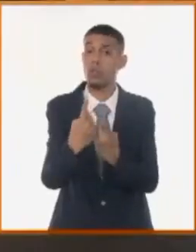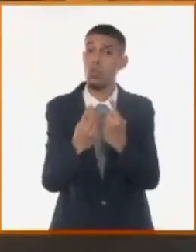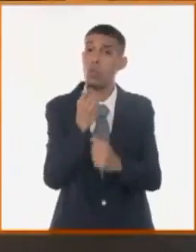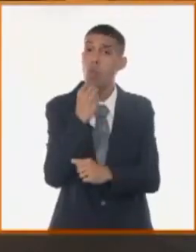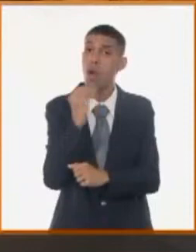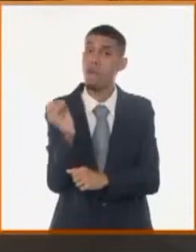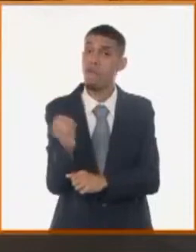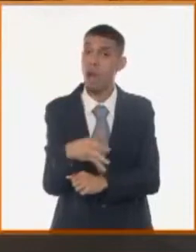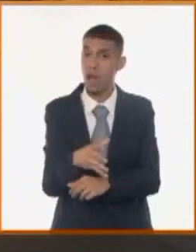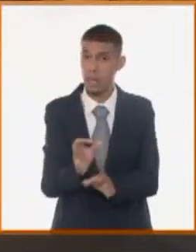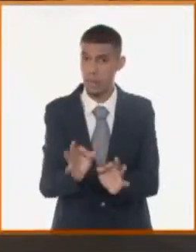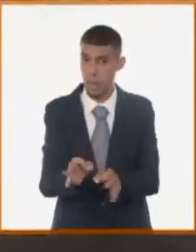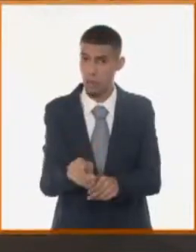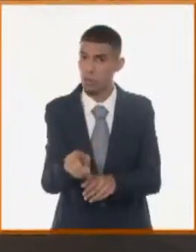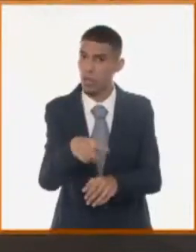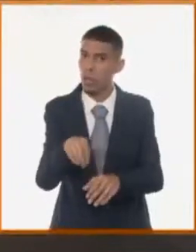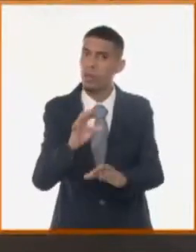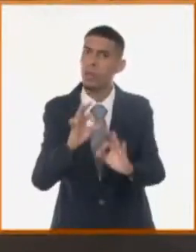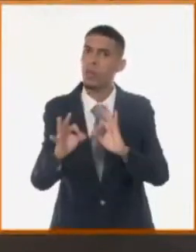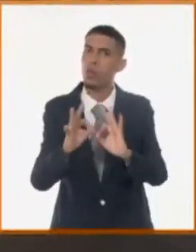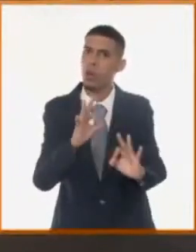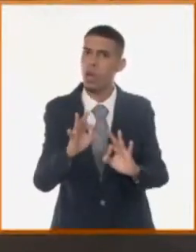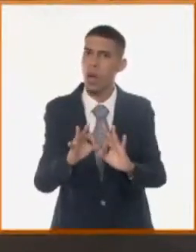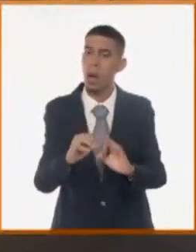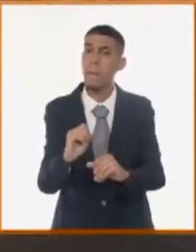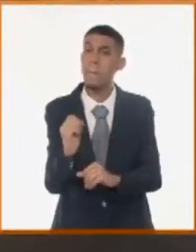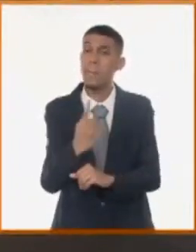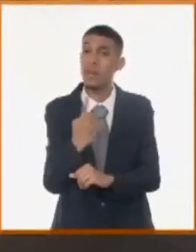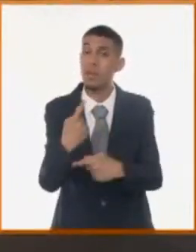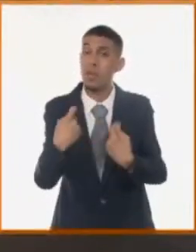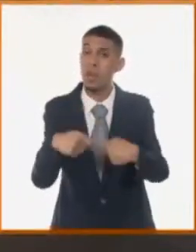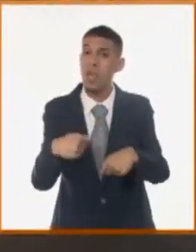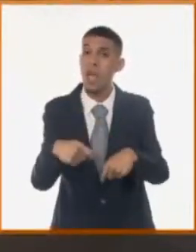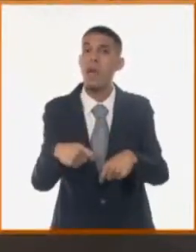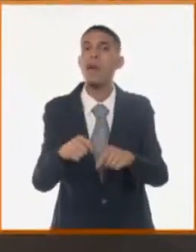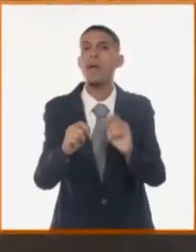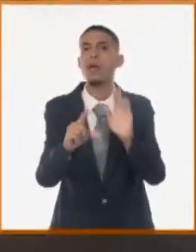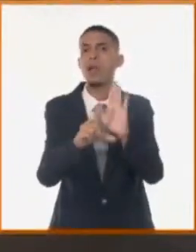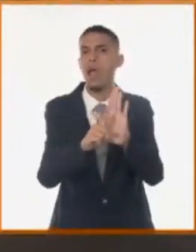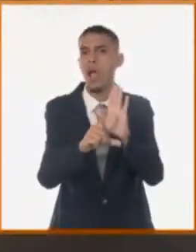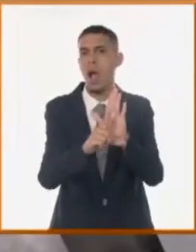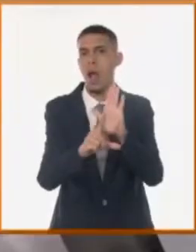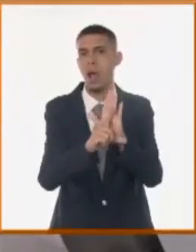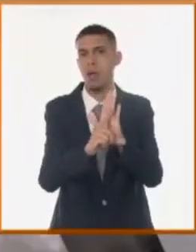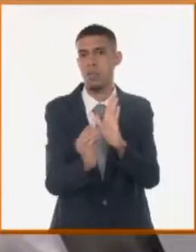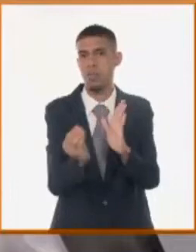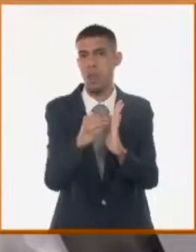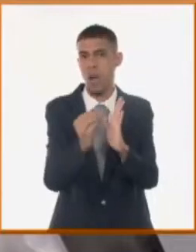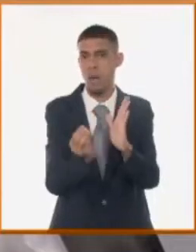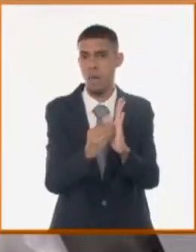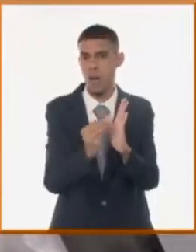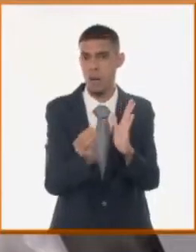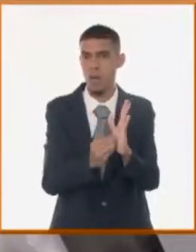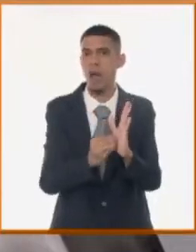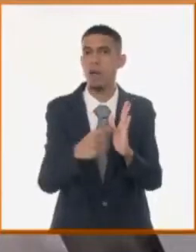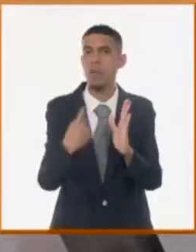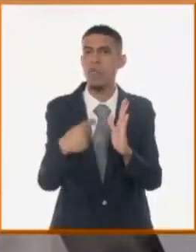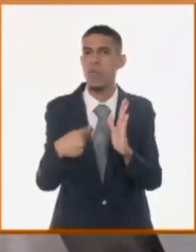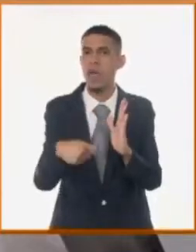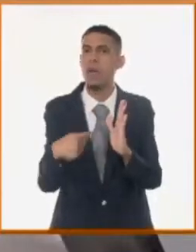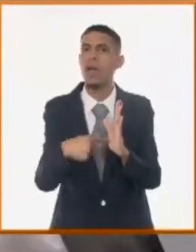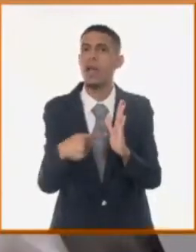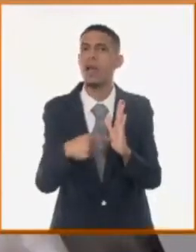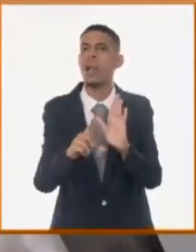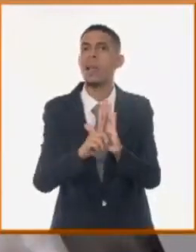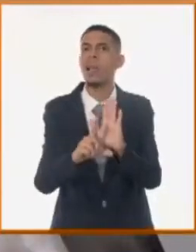de este tipo cumplan con las medidas, certificaciones pertinentes, tanto por Segumática, por Calisoft, otras entidades que pertenecen